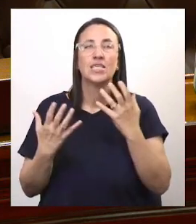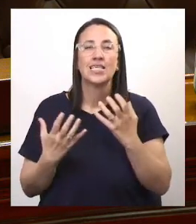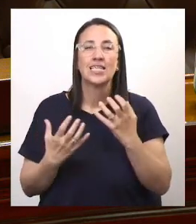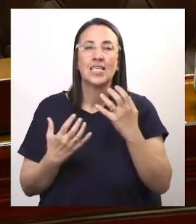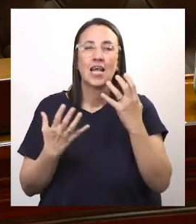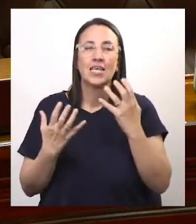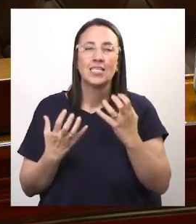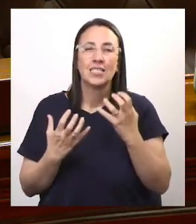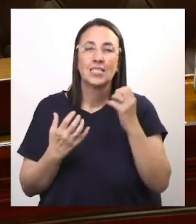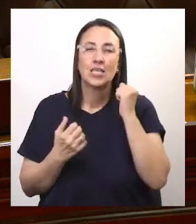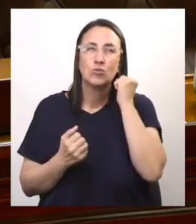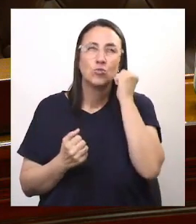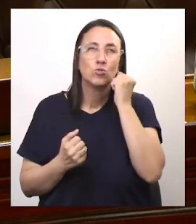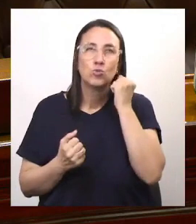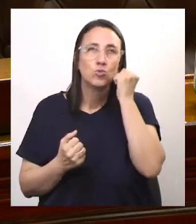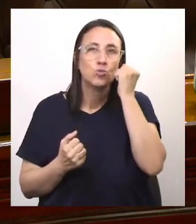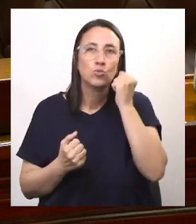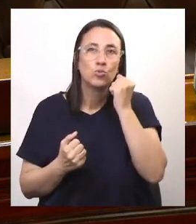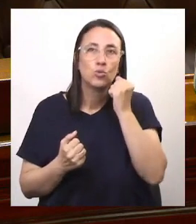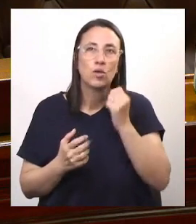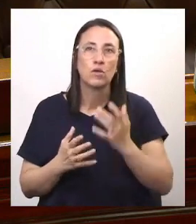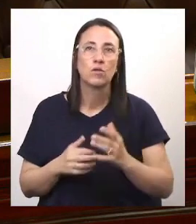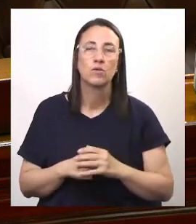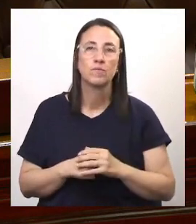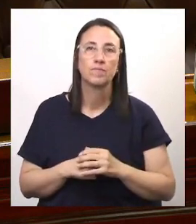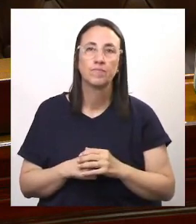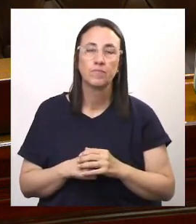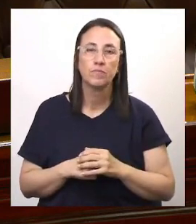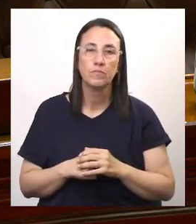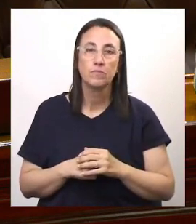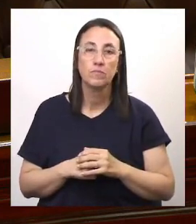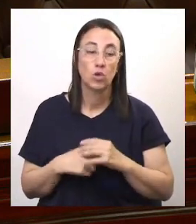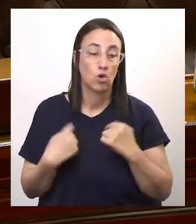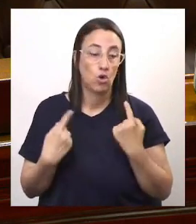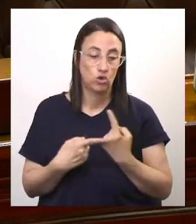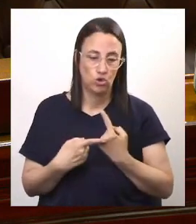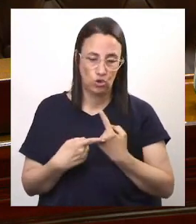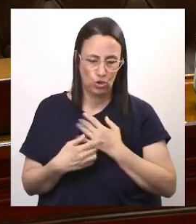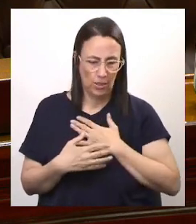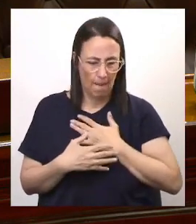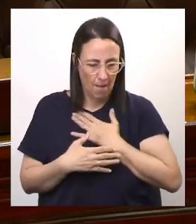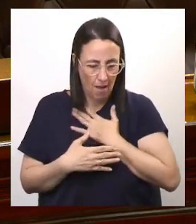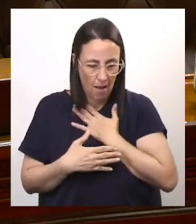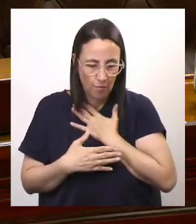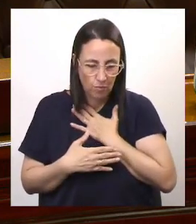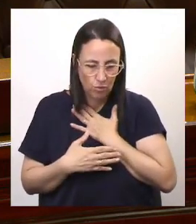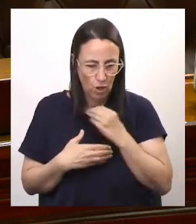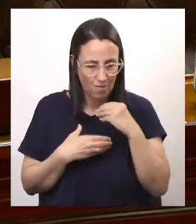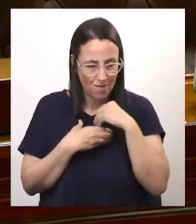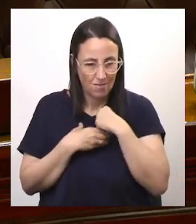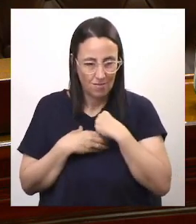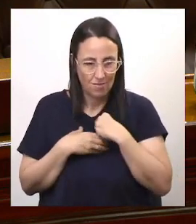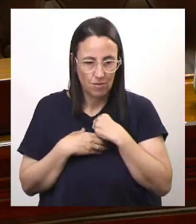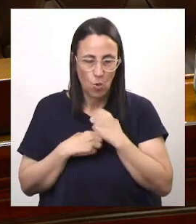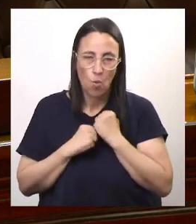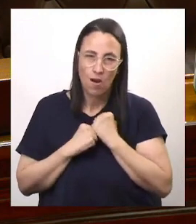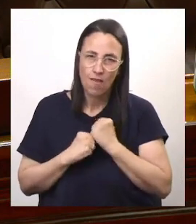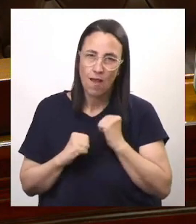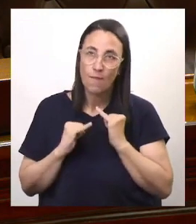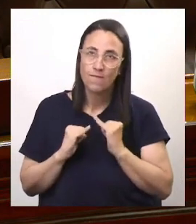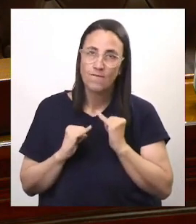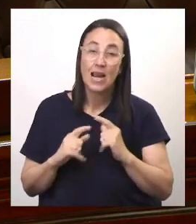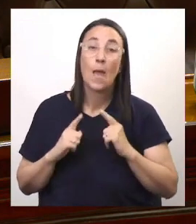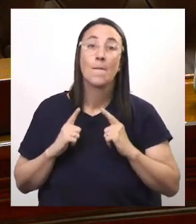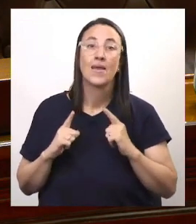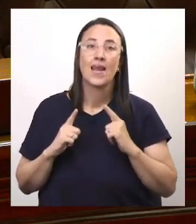eterna de todos los que anidamos en nuestro corazón, la esperanza